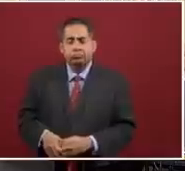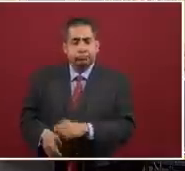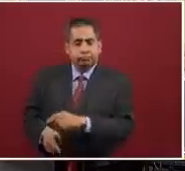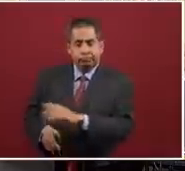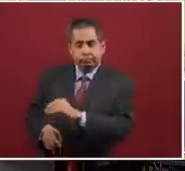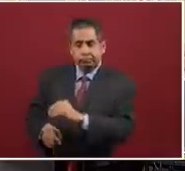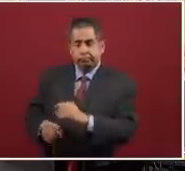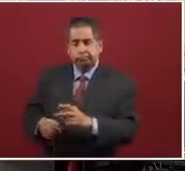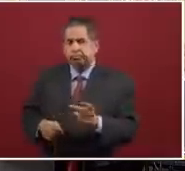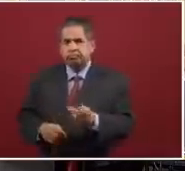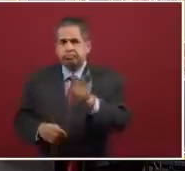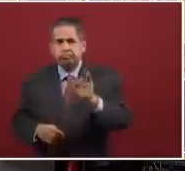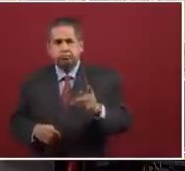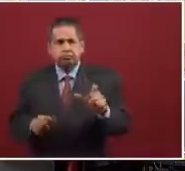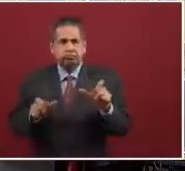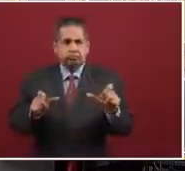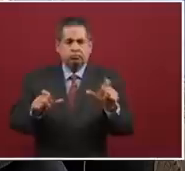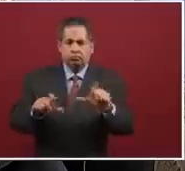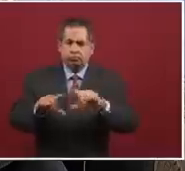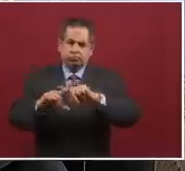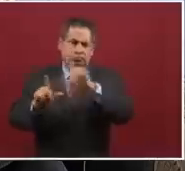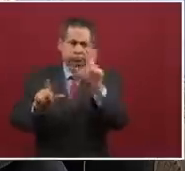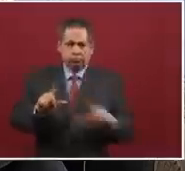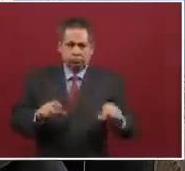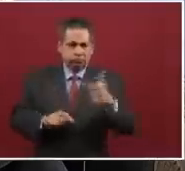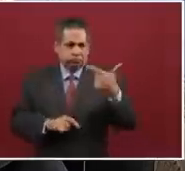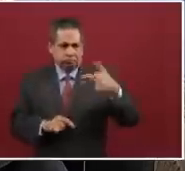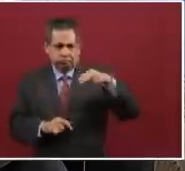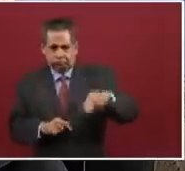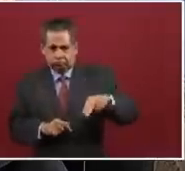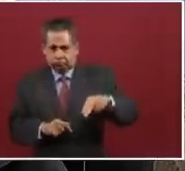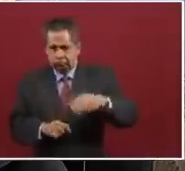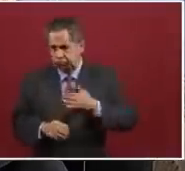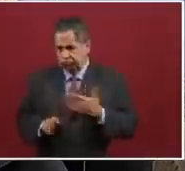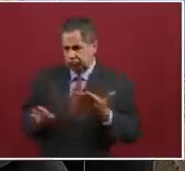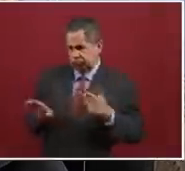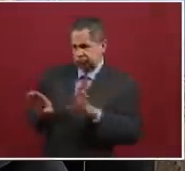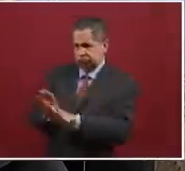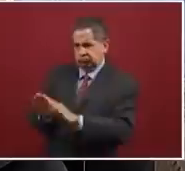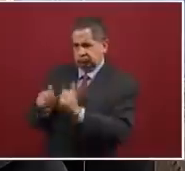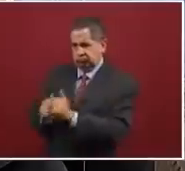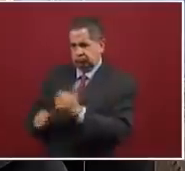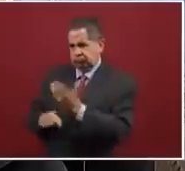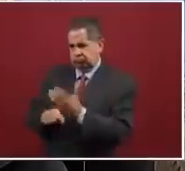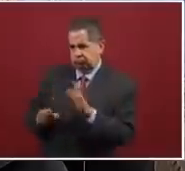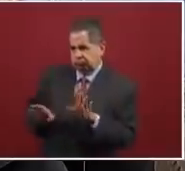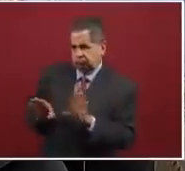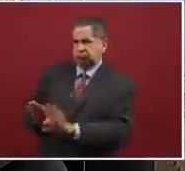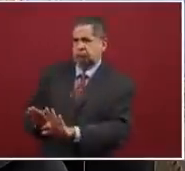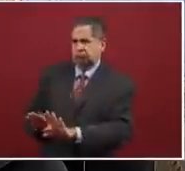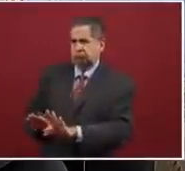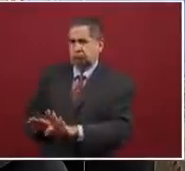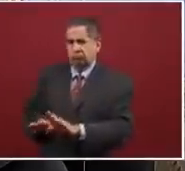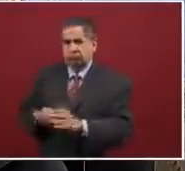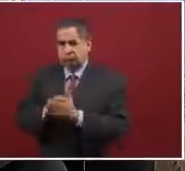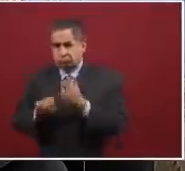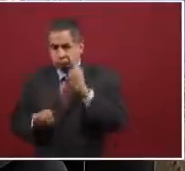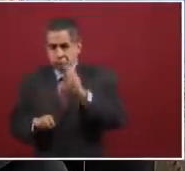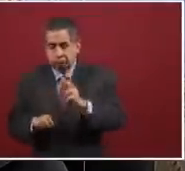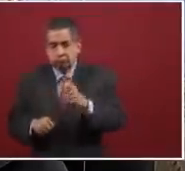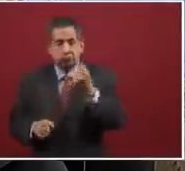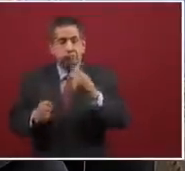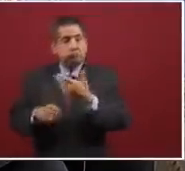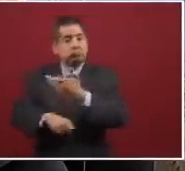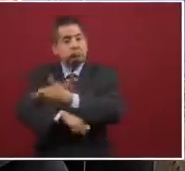Vamos, la Guardia Nacional sí puede detener a los migrantes para que no crucen a Estados Unidos, porque se veía incluso aquí que estaban separando a